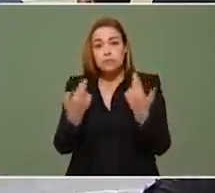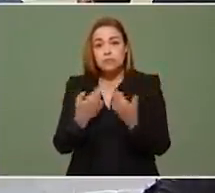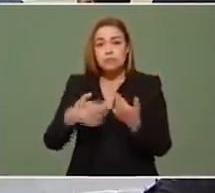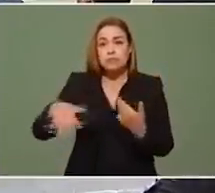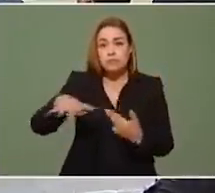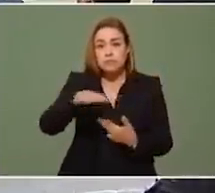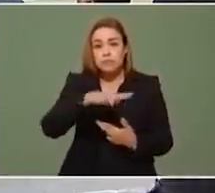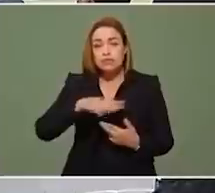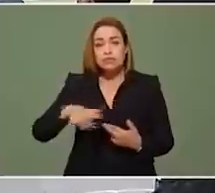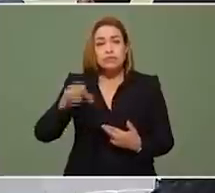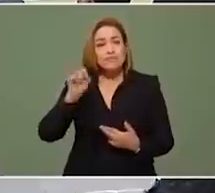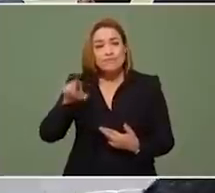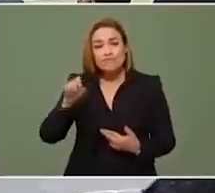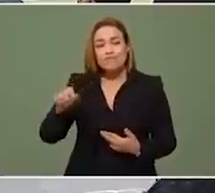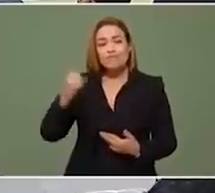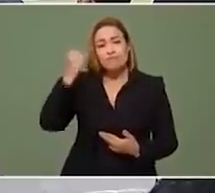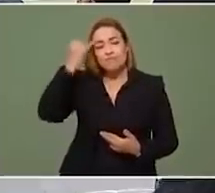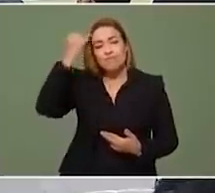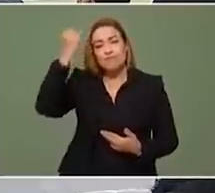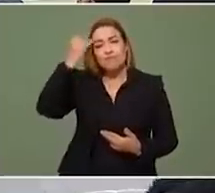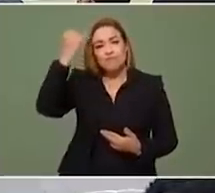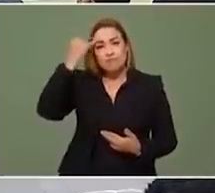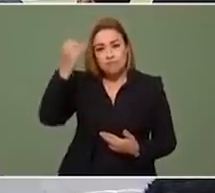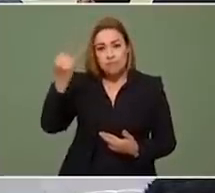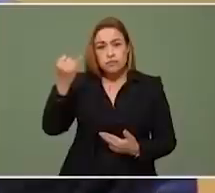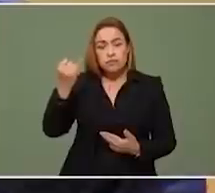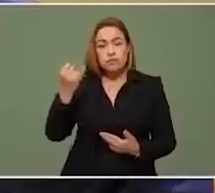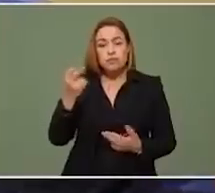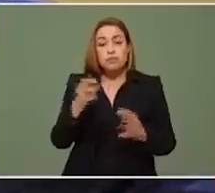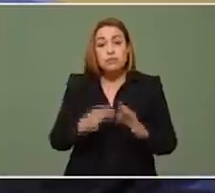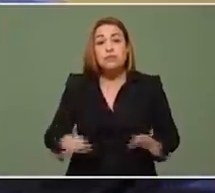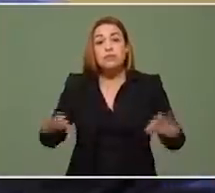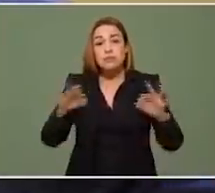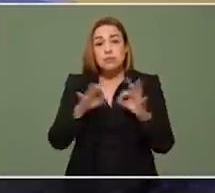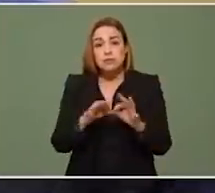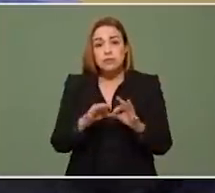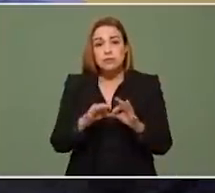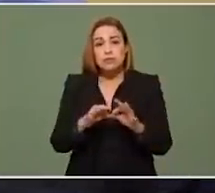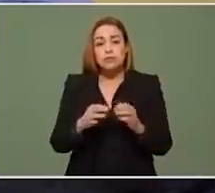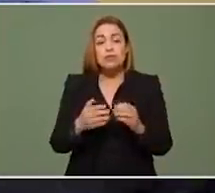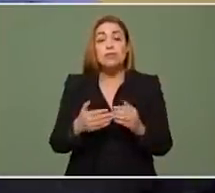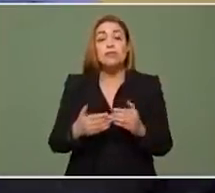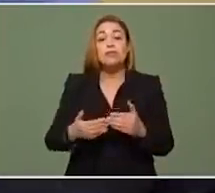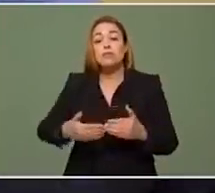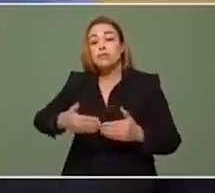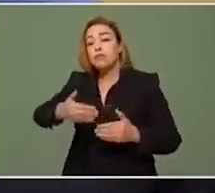acerca de la importancia de lo preventivo